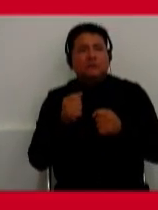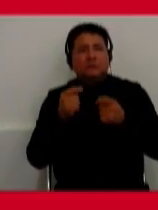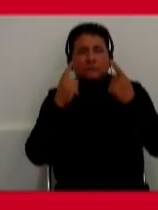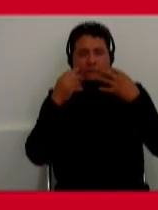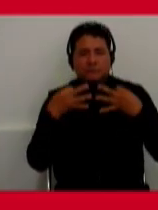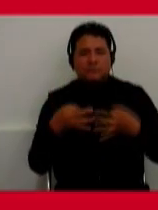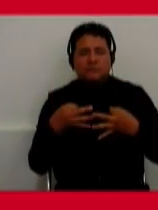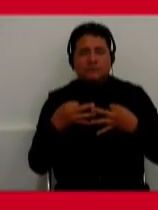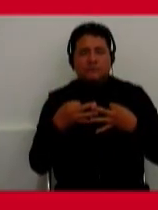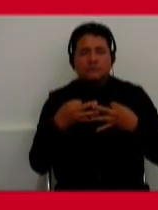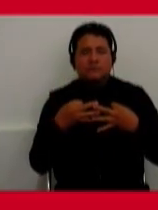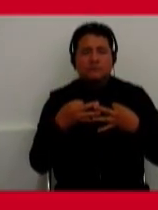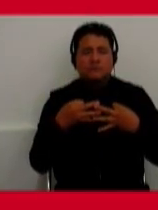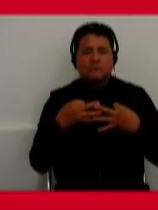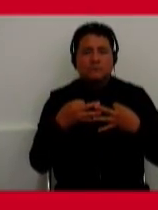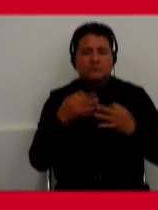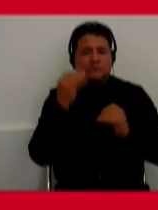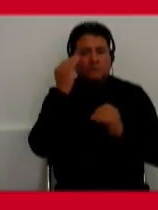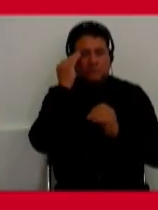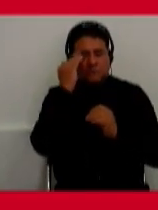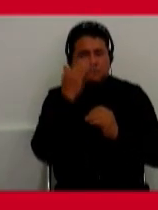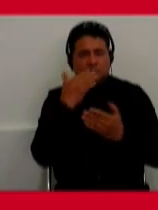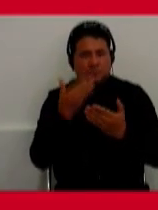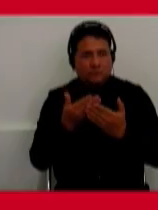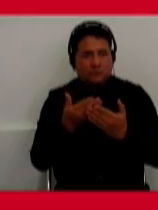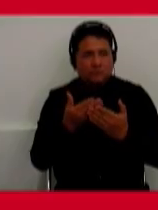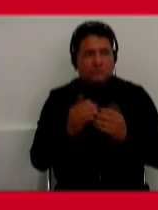la seguridad y genere valor económico.